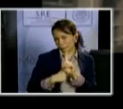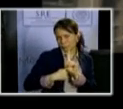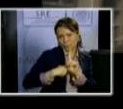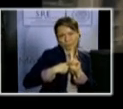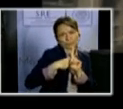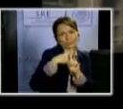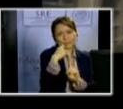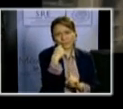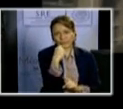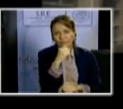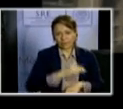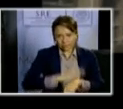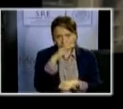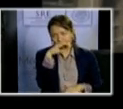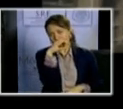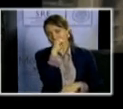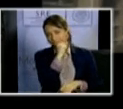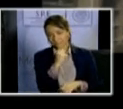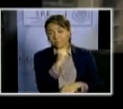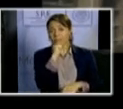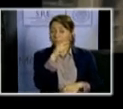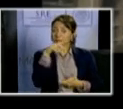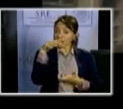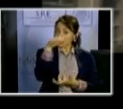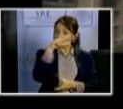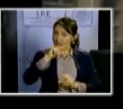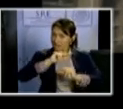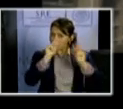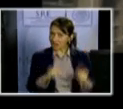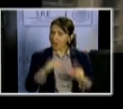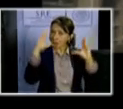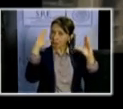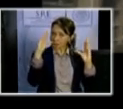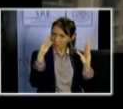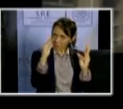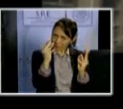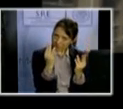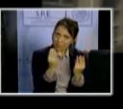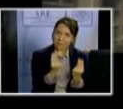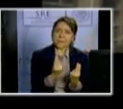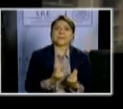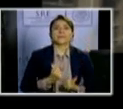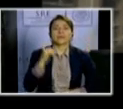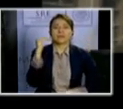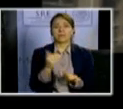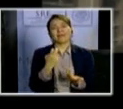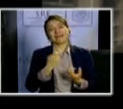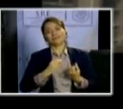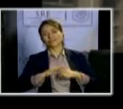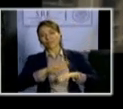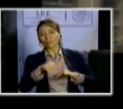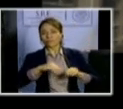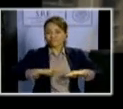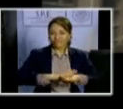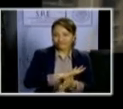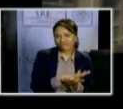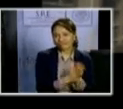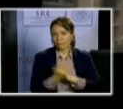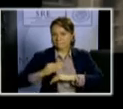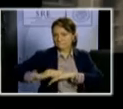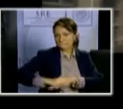con una importante reducción de los hielos globales y una importante subida del nivel del mar que afectará a América Latina y el